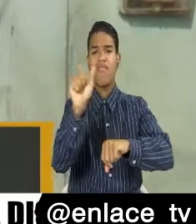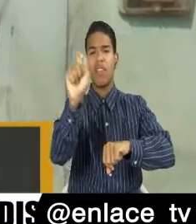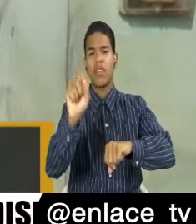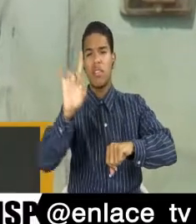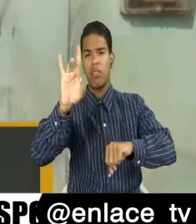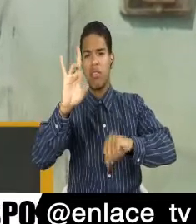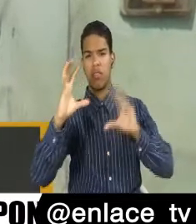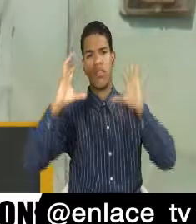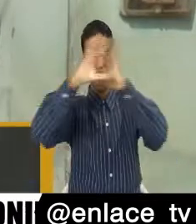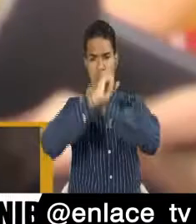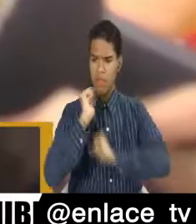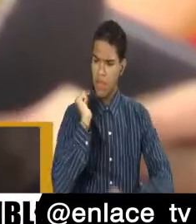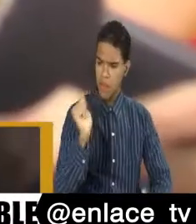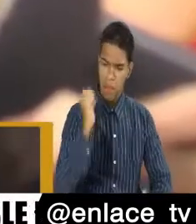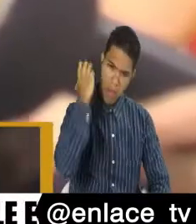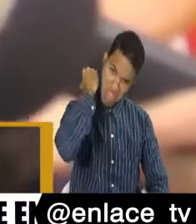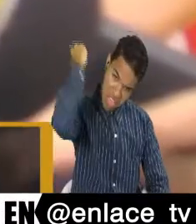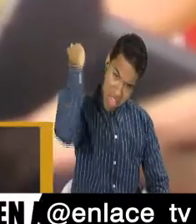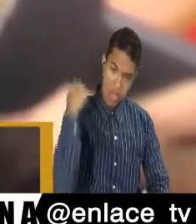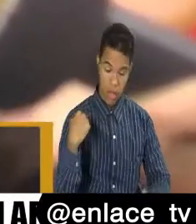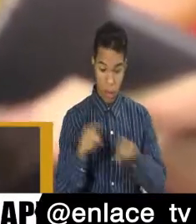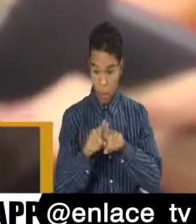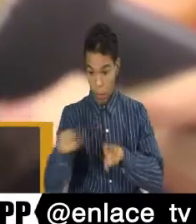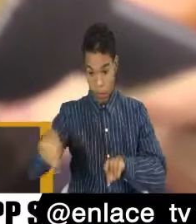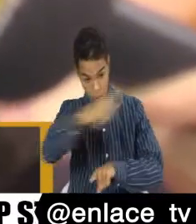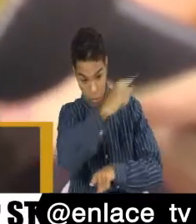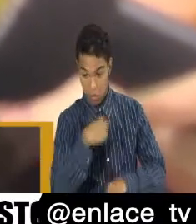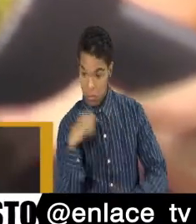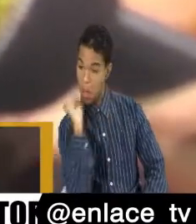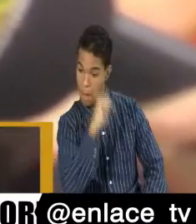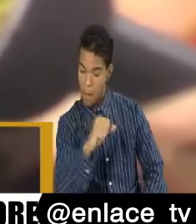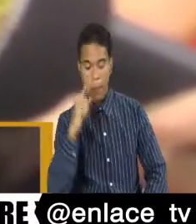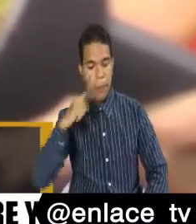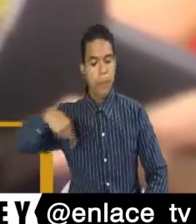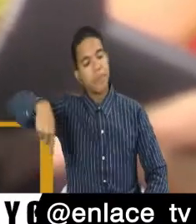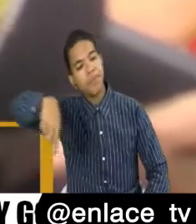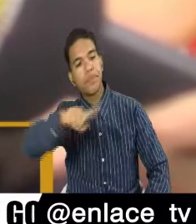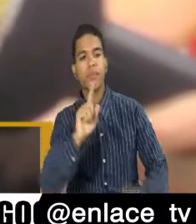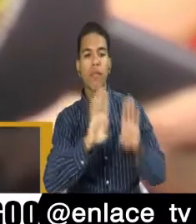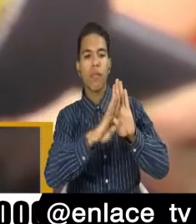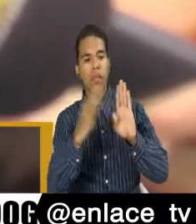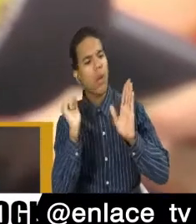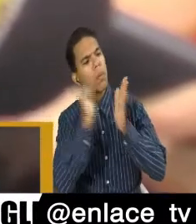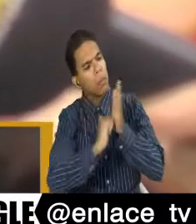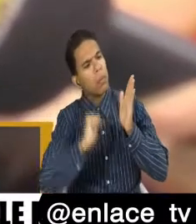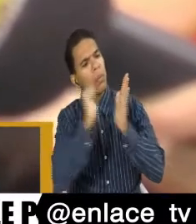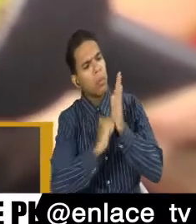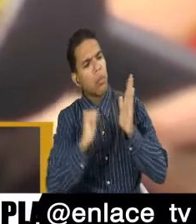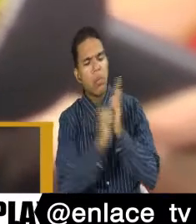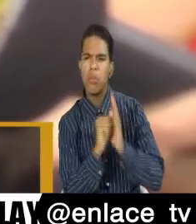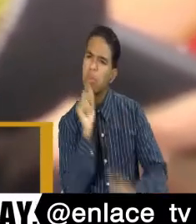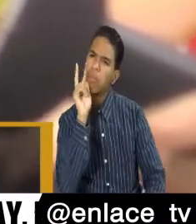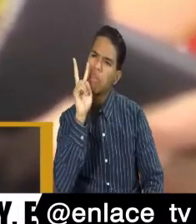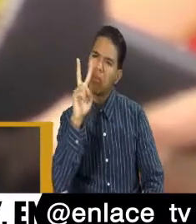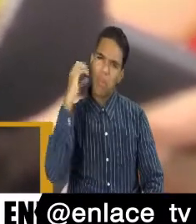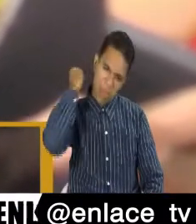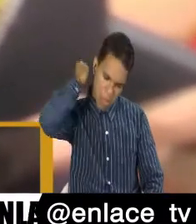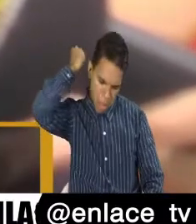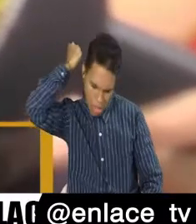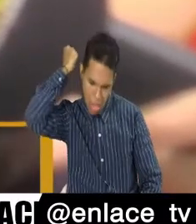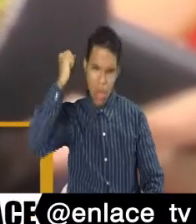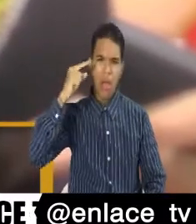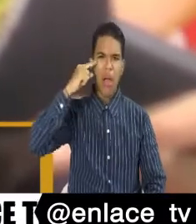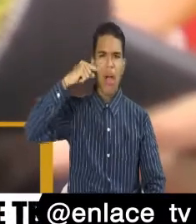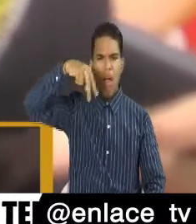niño, papi, llame a su hermano. Entonces el Chencho. Y cuando él se asomó a la puerta, dijo, no, abuelo, Chencho está colgado de una cuerda del ventilador.